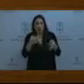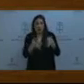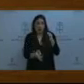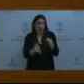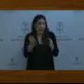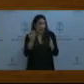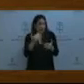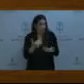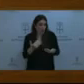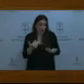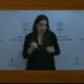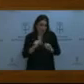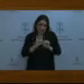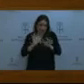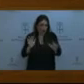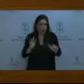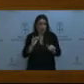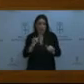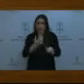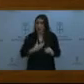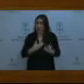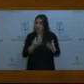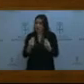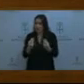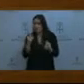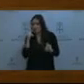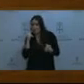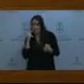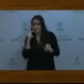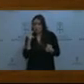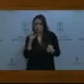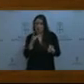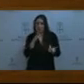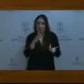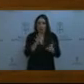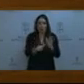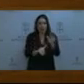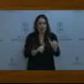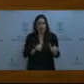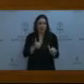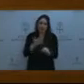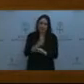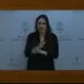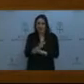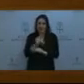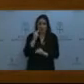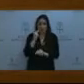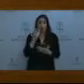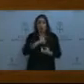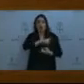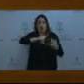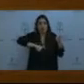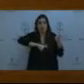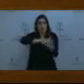negar que la hay y que existe y que muchos ayuntamientos tienen miedo de acudir a la convocatoria, pues que está haciendo que año tras año